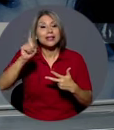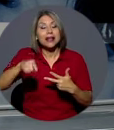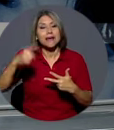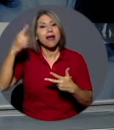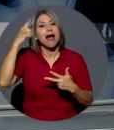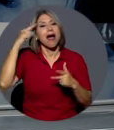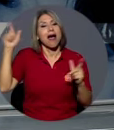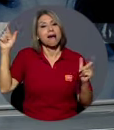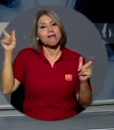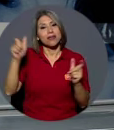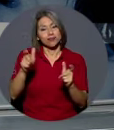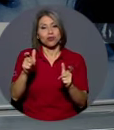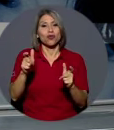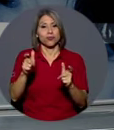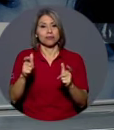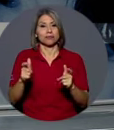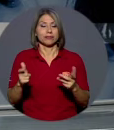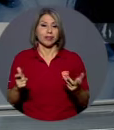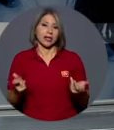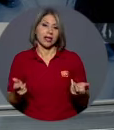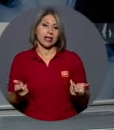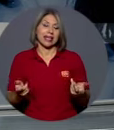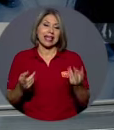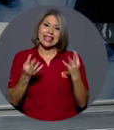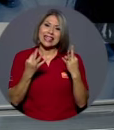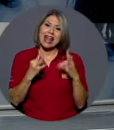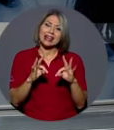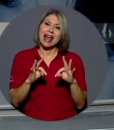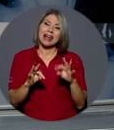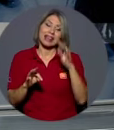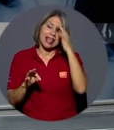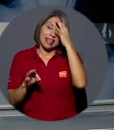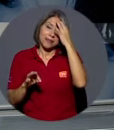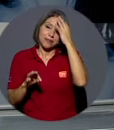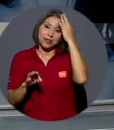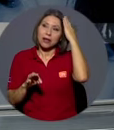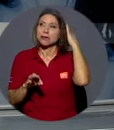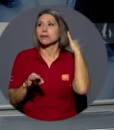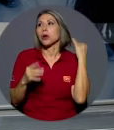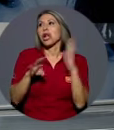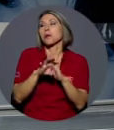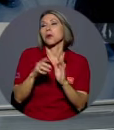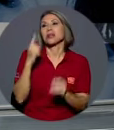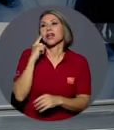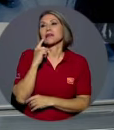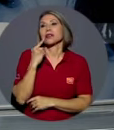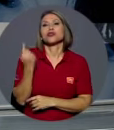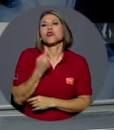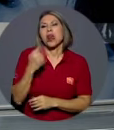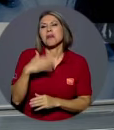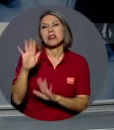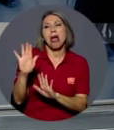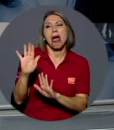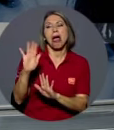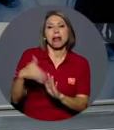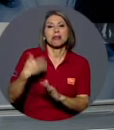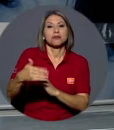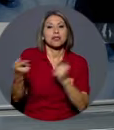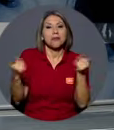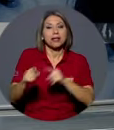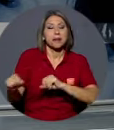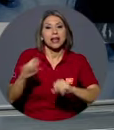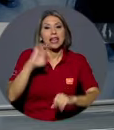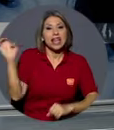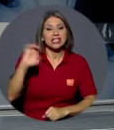reducción y tratar entonces de dejar como el vacío, y solamente cuando ocurre una emergencia, ¿qué vamos a hacer? Y muchas veces no